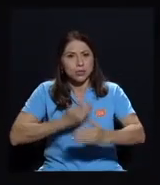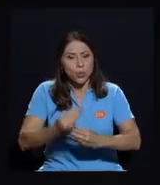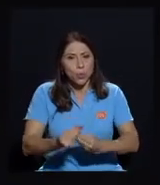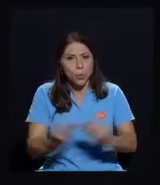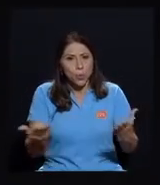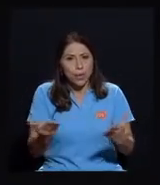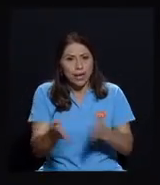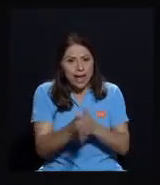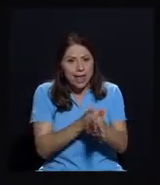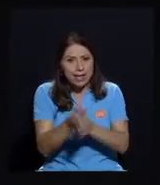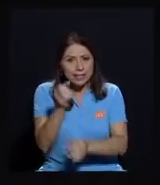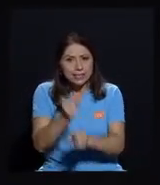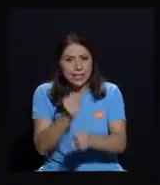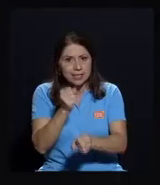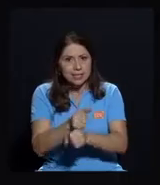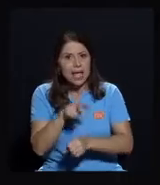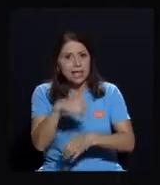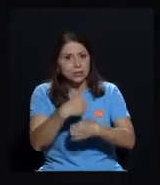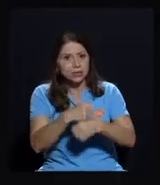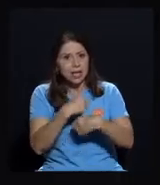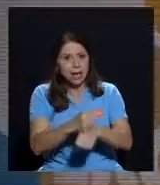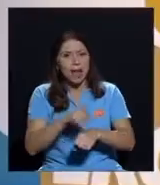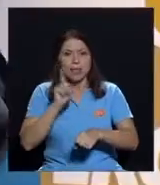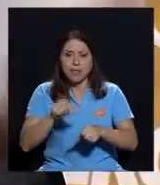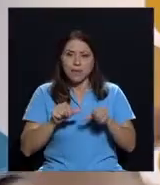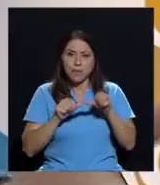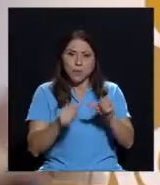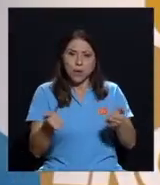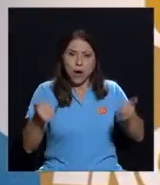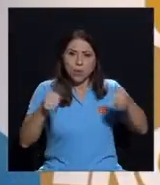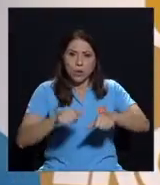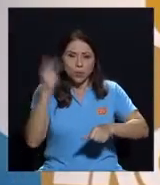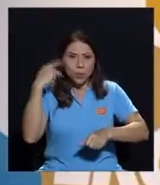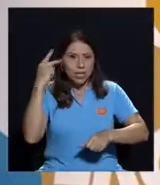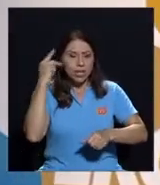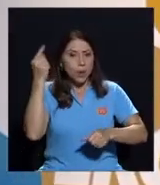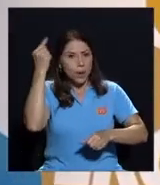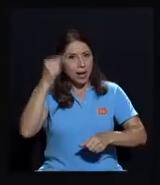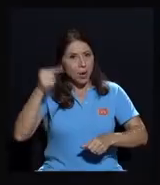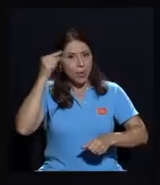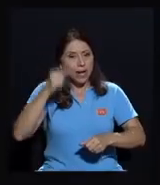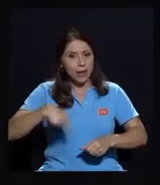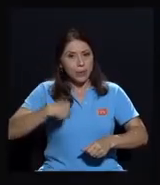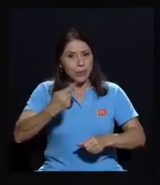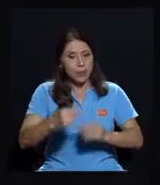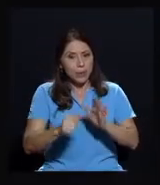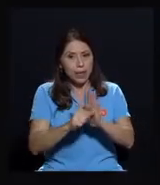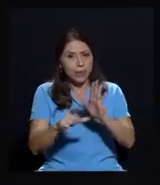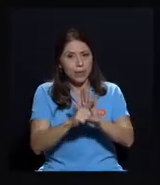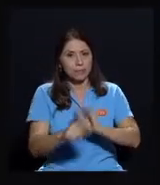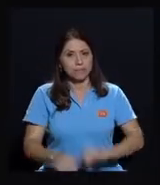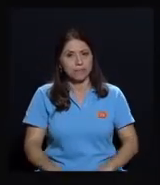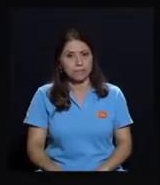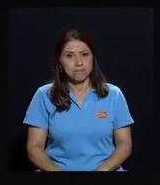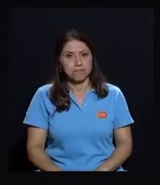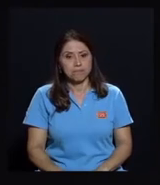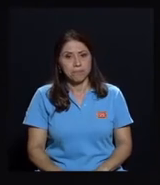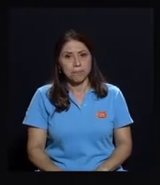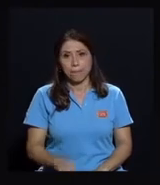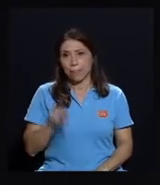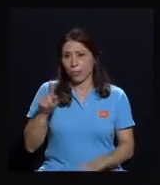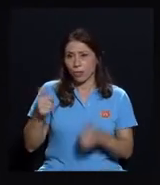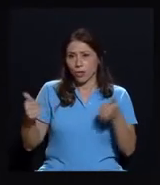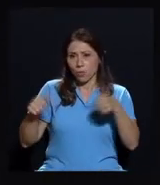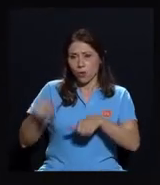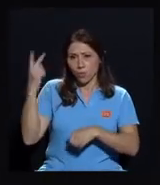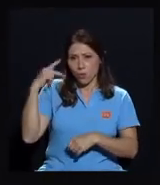eso se hará y hay que mantener un acuerdo político para gobernar en la otra relativa una cosa es un acuerdo político y